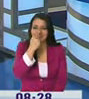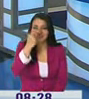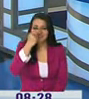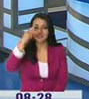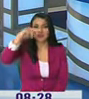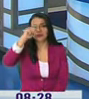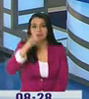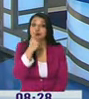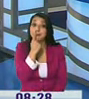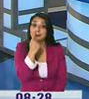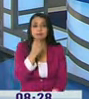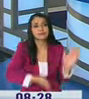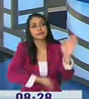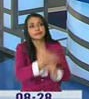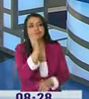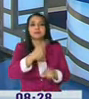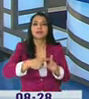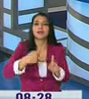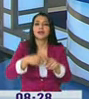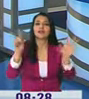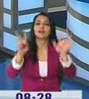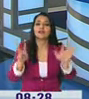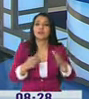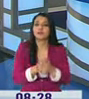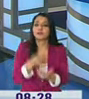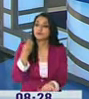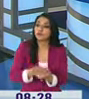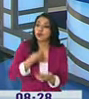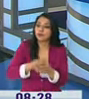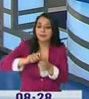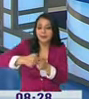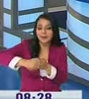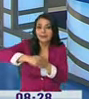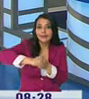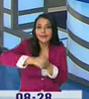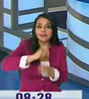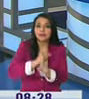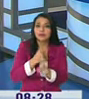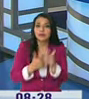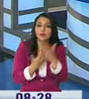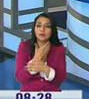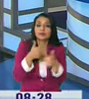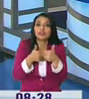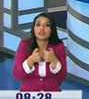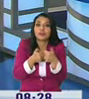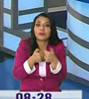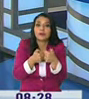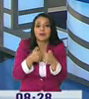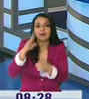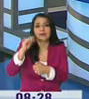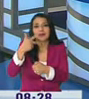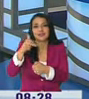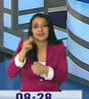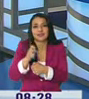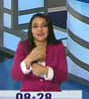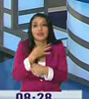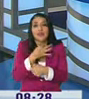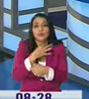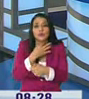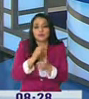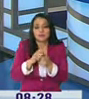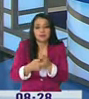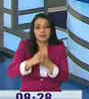se nos fue al mercado de la Ofelia, al norte de Quito. Estaba comprando mandarinas, pueden creer, la nueva novia de Peseta se llama Bachita, entonces le encantan las mandarinas,